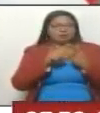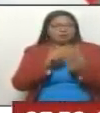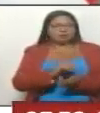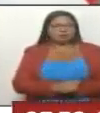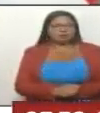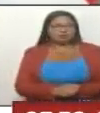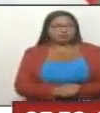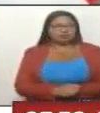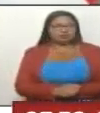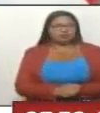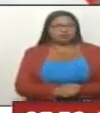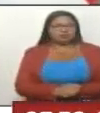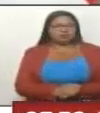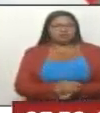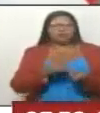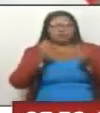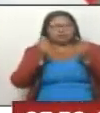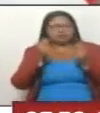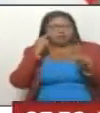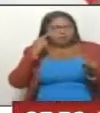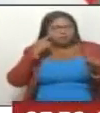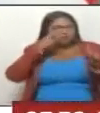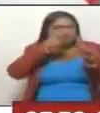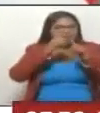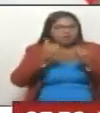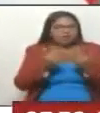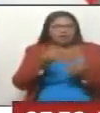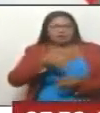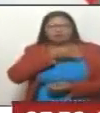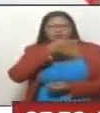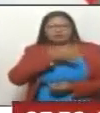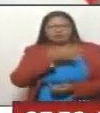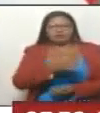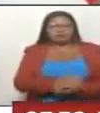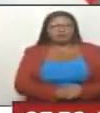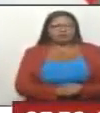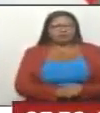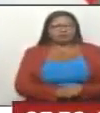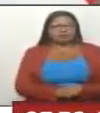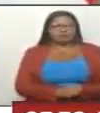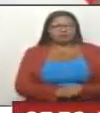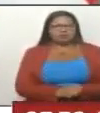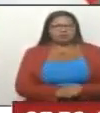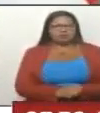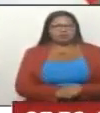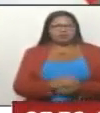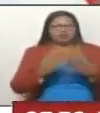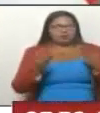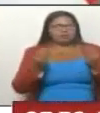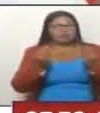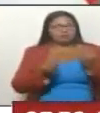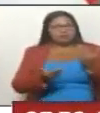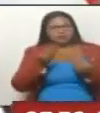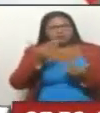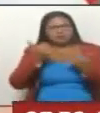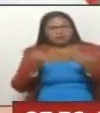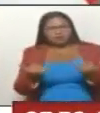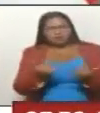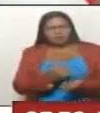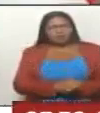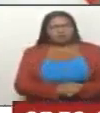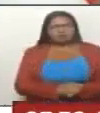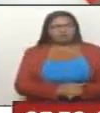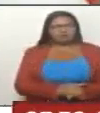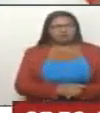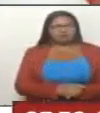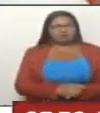que el presupuesto se orienta hacia lo social en una gran medida y con mucha importancia. Con